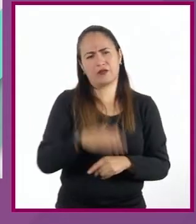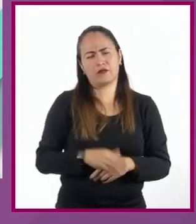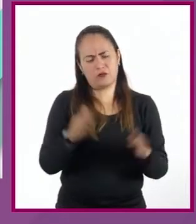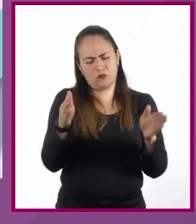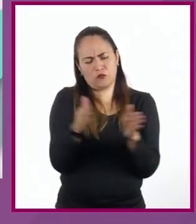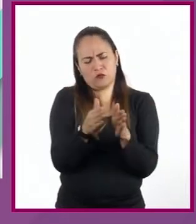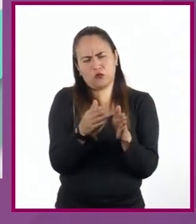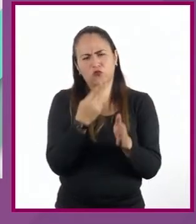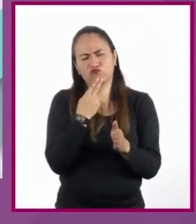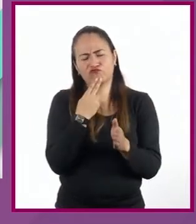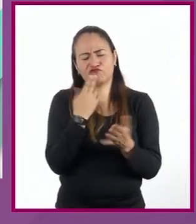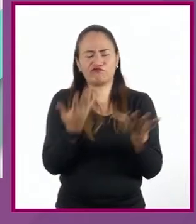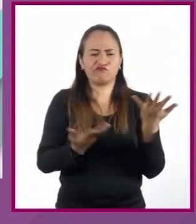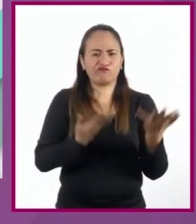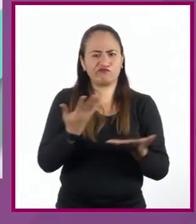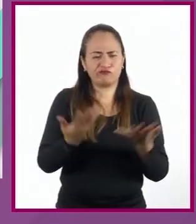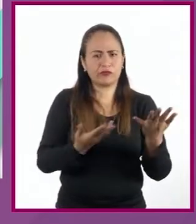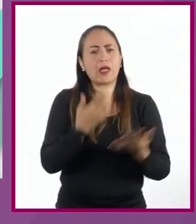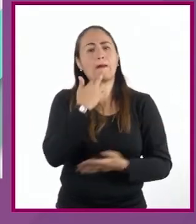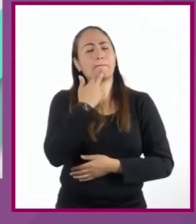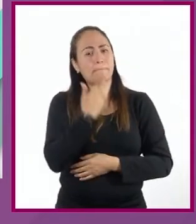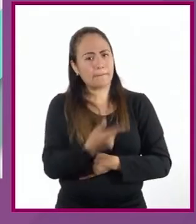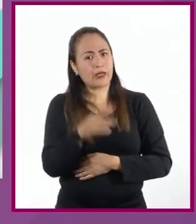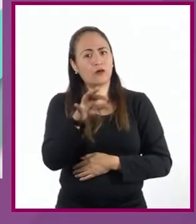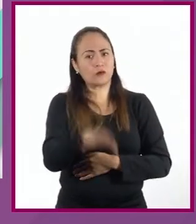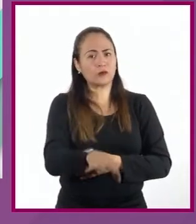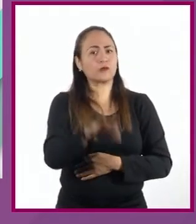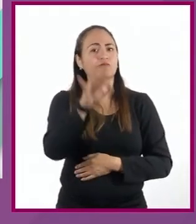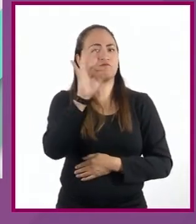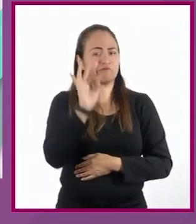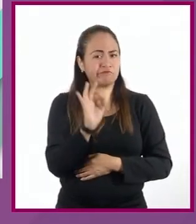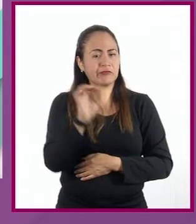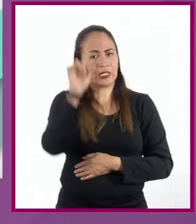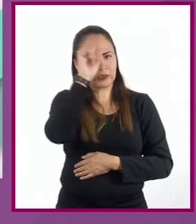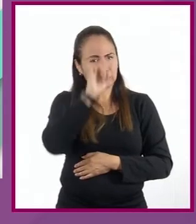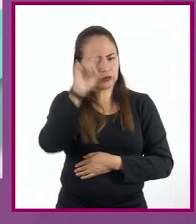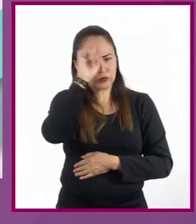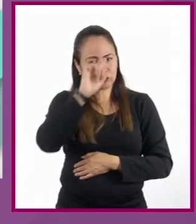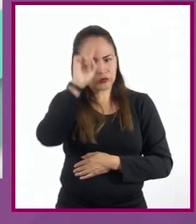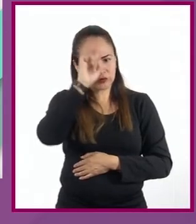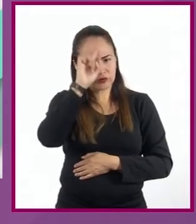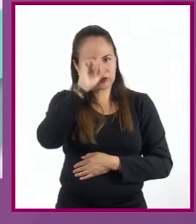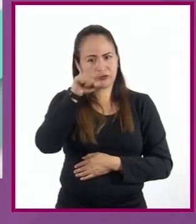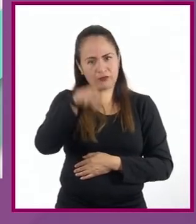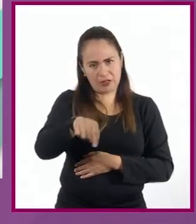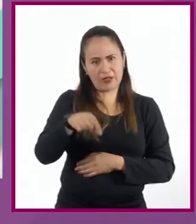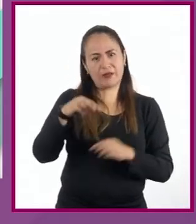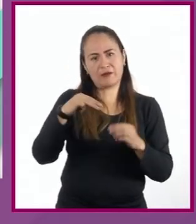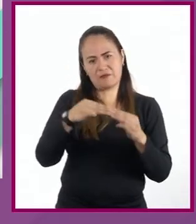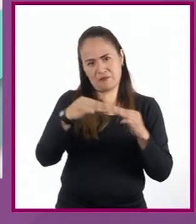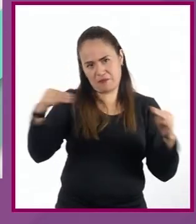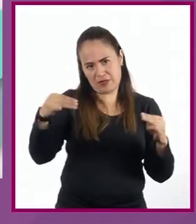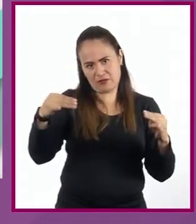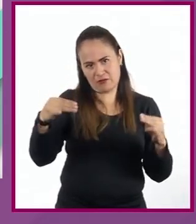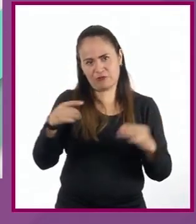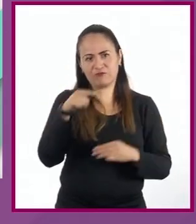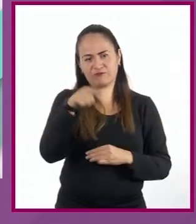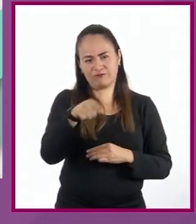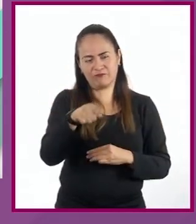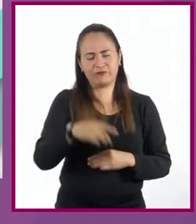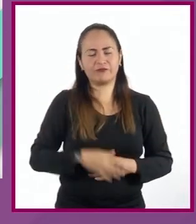que necesitamos medir. Por lo tanto, en este caso, lo más recomendable es utilizar el metro como unidad de